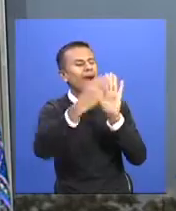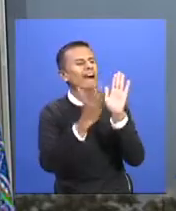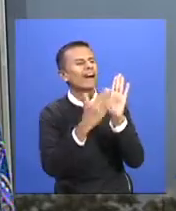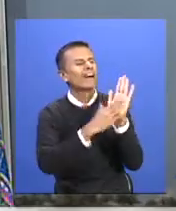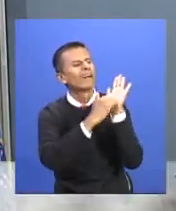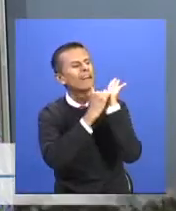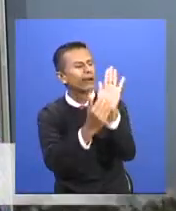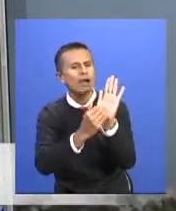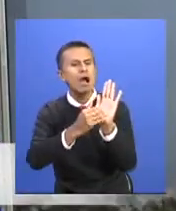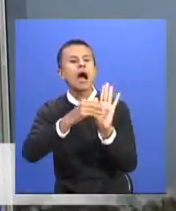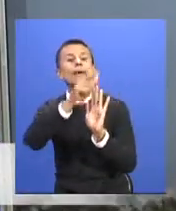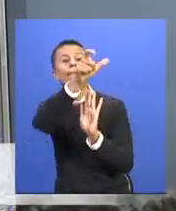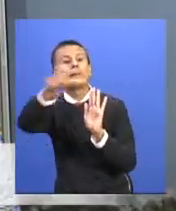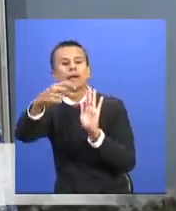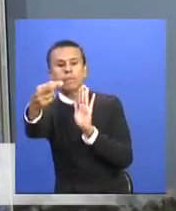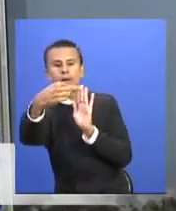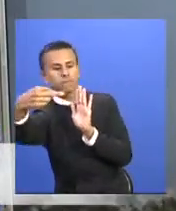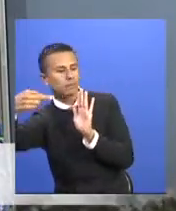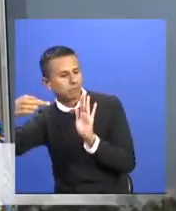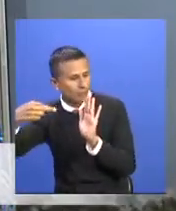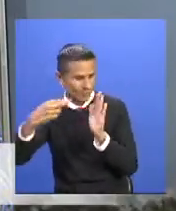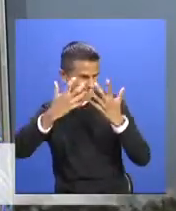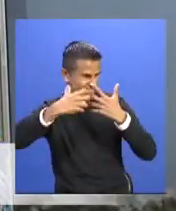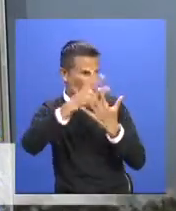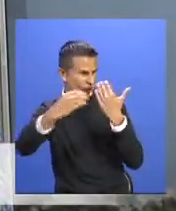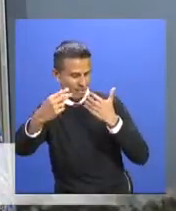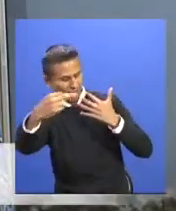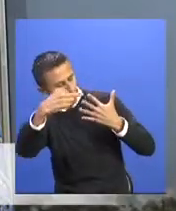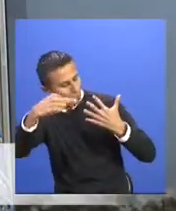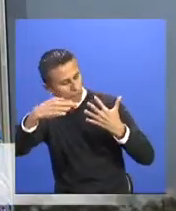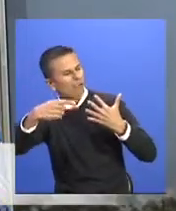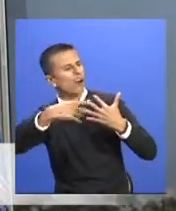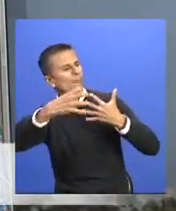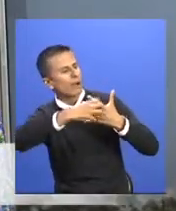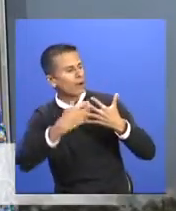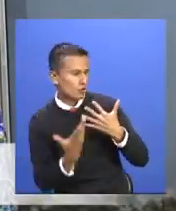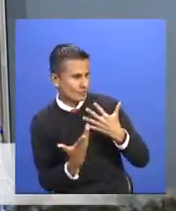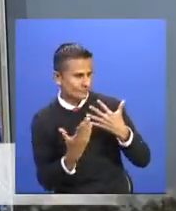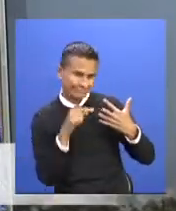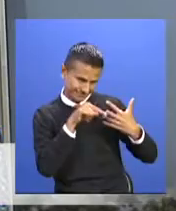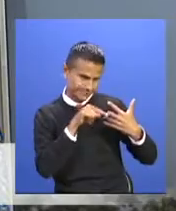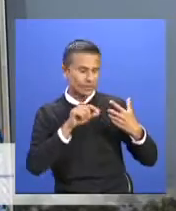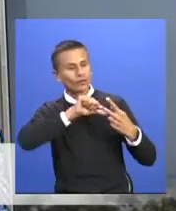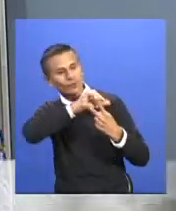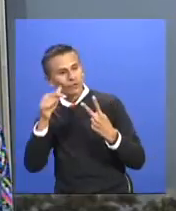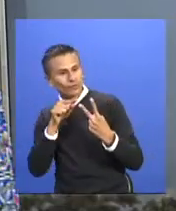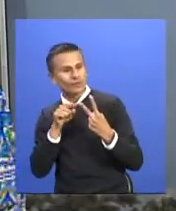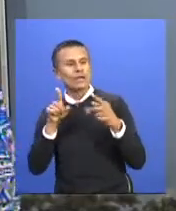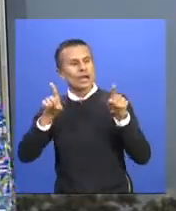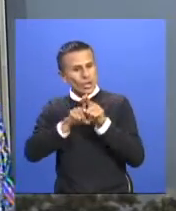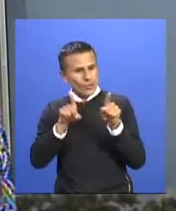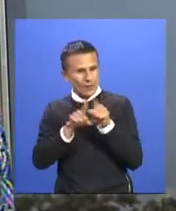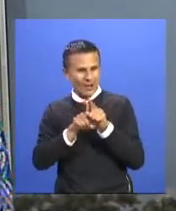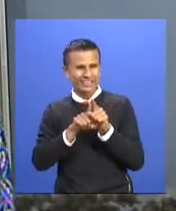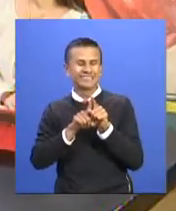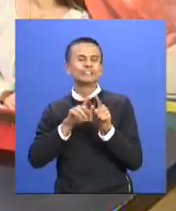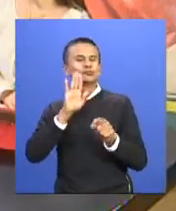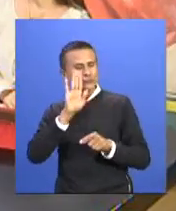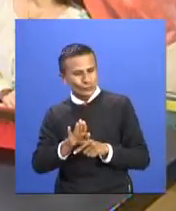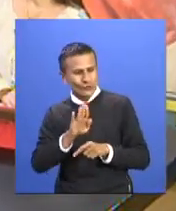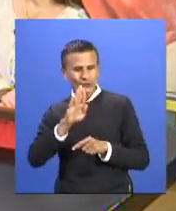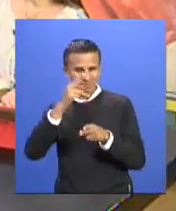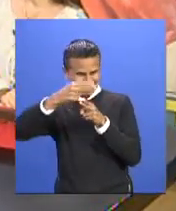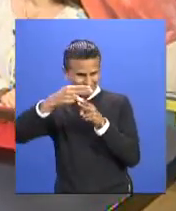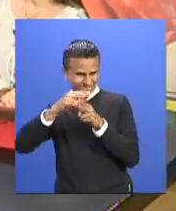mostrar a toda la gente que está fuera de la compañía. Y toda la parte de branding es cómo engrano yo, es la parte